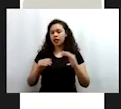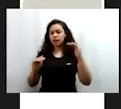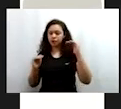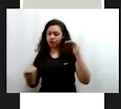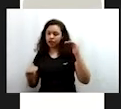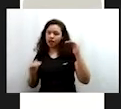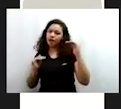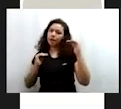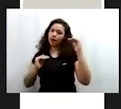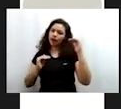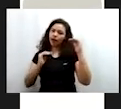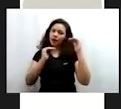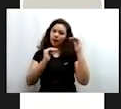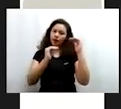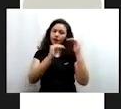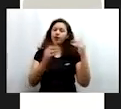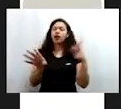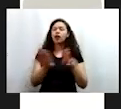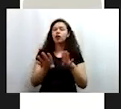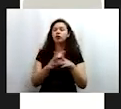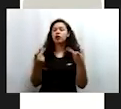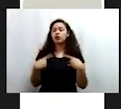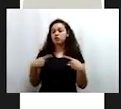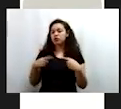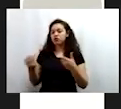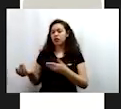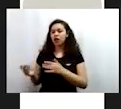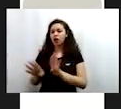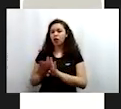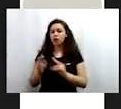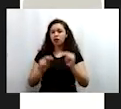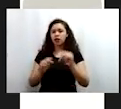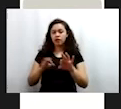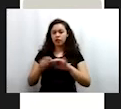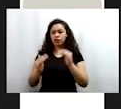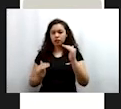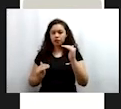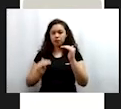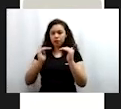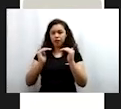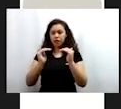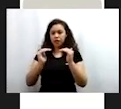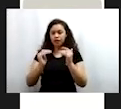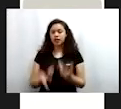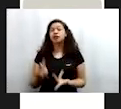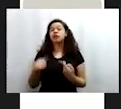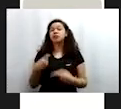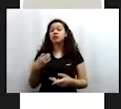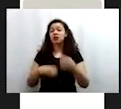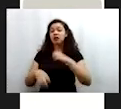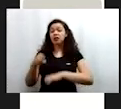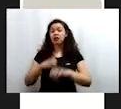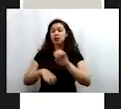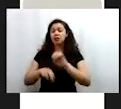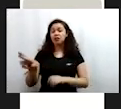vas a dar una promoción a alguien que el mismo empleado reconoce